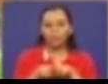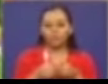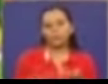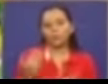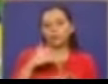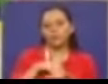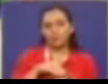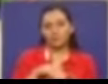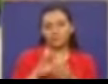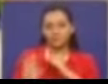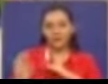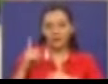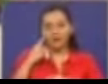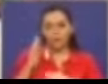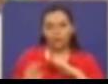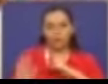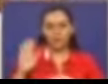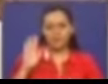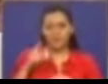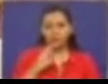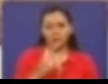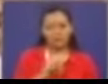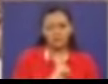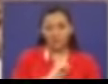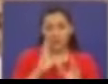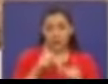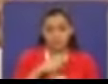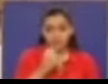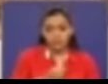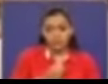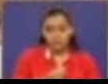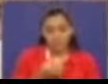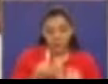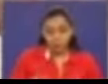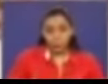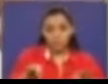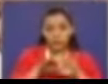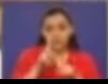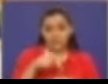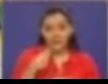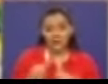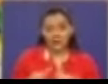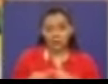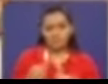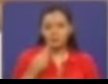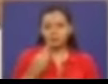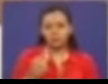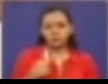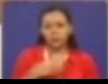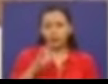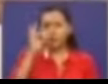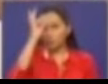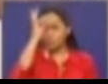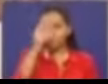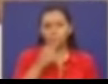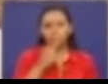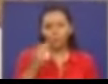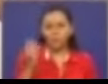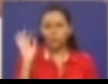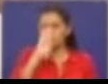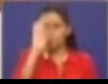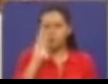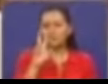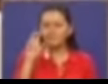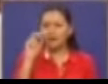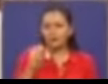presidente. Y aquí también decirles que esta obra tan importante para la ciudad de Quito, que no había visto un hospital público nuevo en más de 30